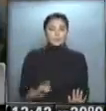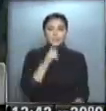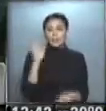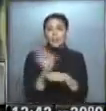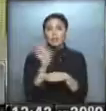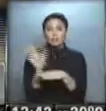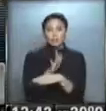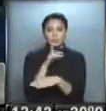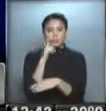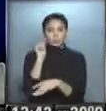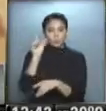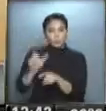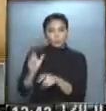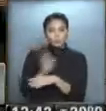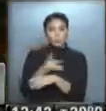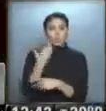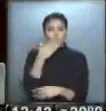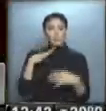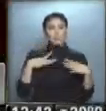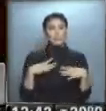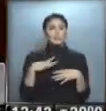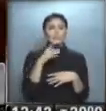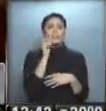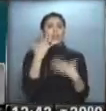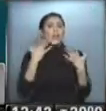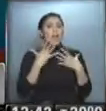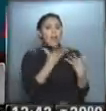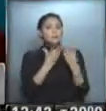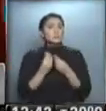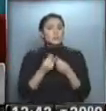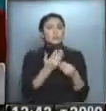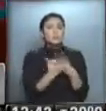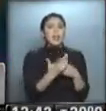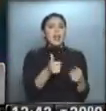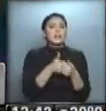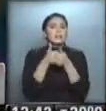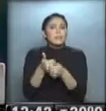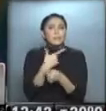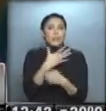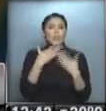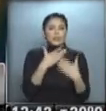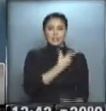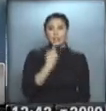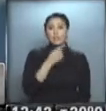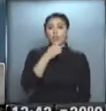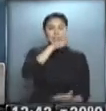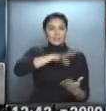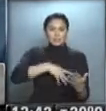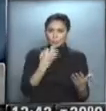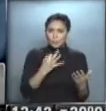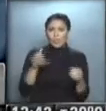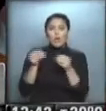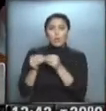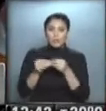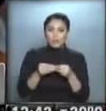actor, uno descansa mucho en un director cuando confía en él, cuando tenés un buen texto, grandes compañeros. Y